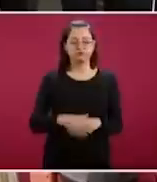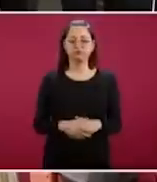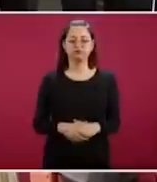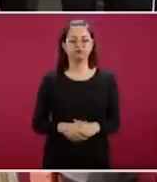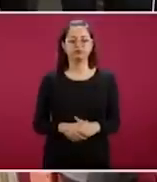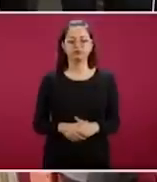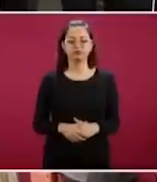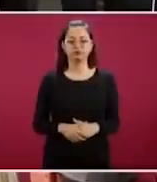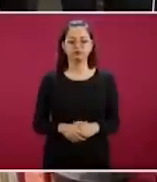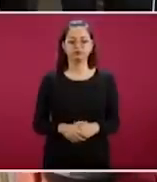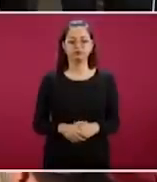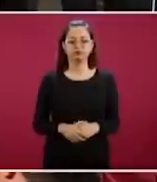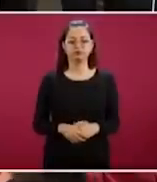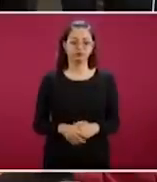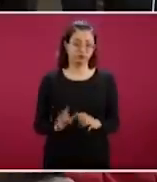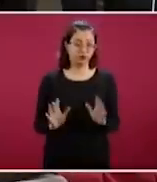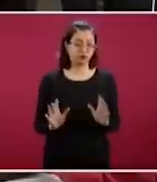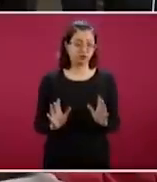Nada más para